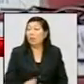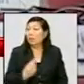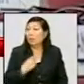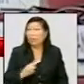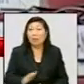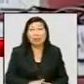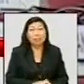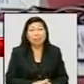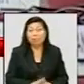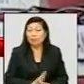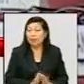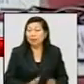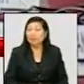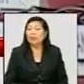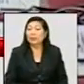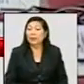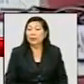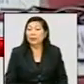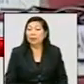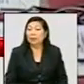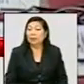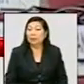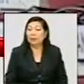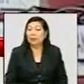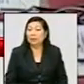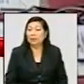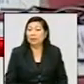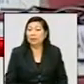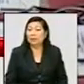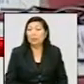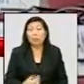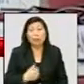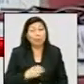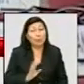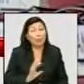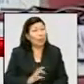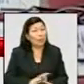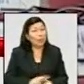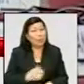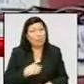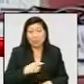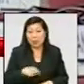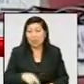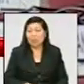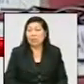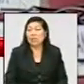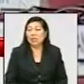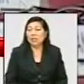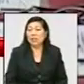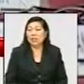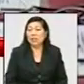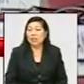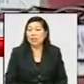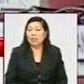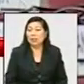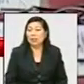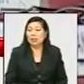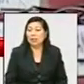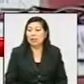Avastin. Es más, un comentario, porque no soy médico, mi profesión es dedicada a la